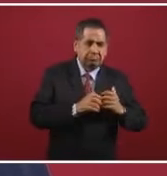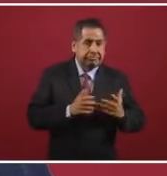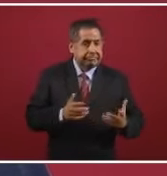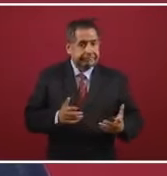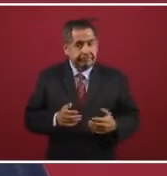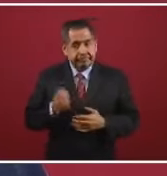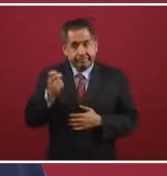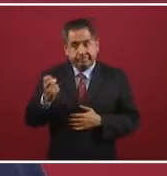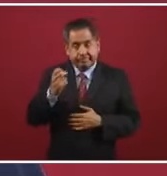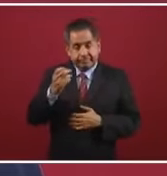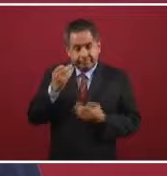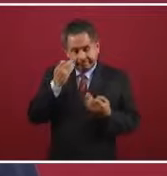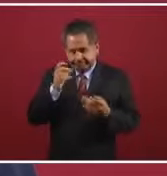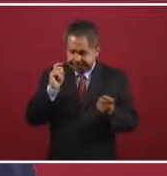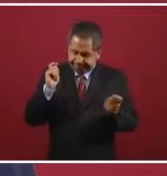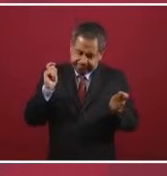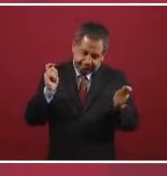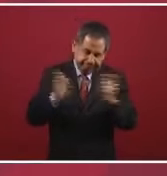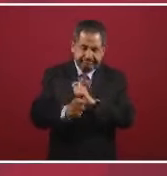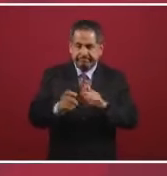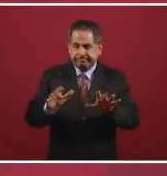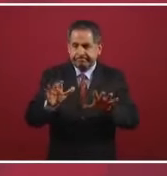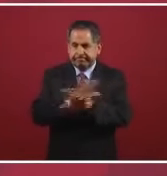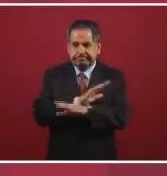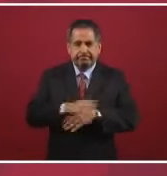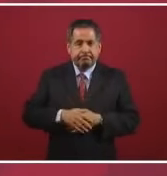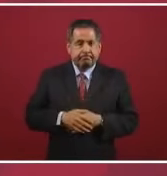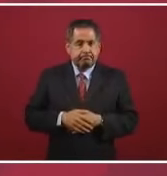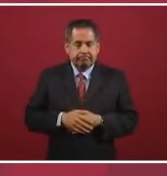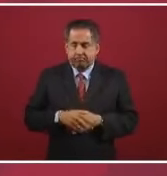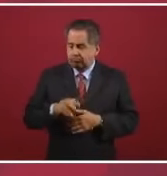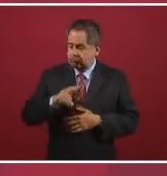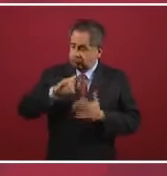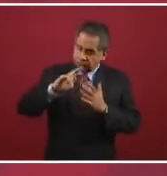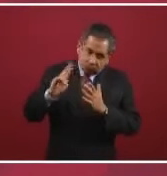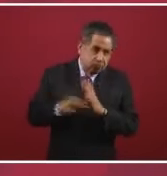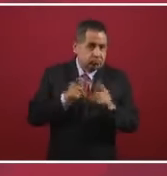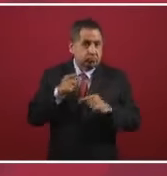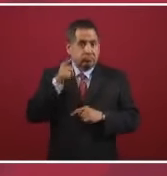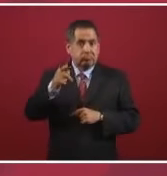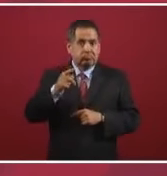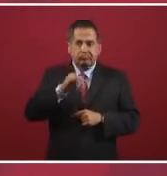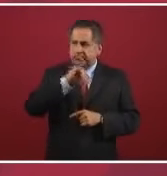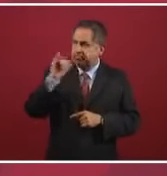Esto es lo que estamos cambiando. Esto nunca más va a suceder.